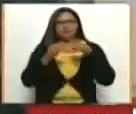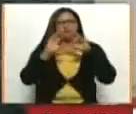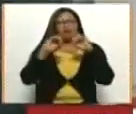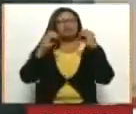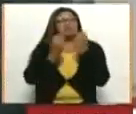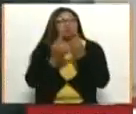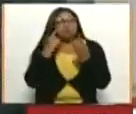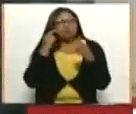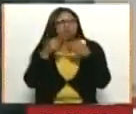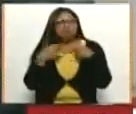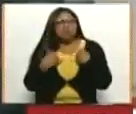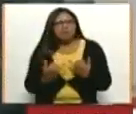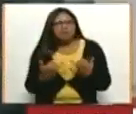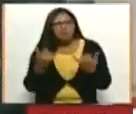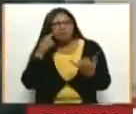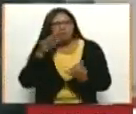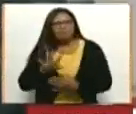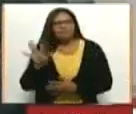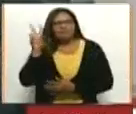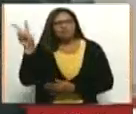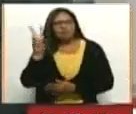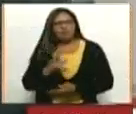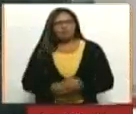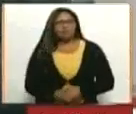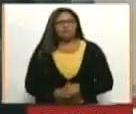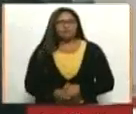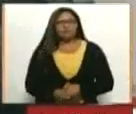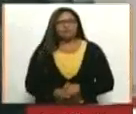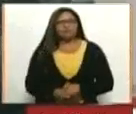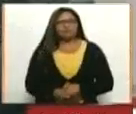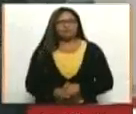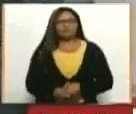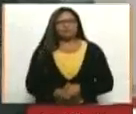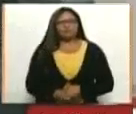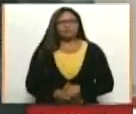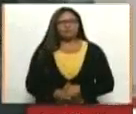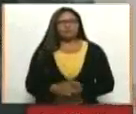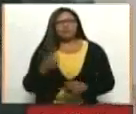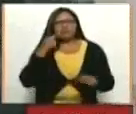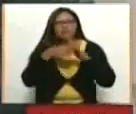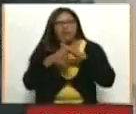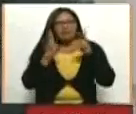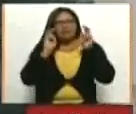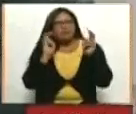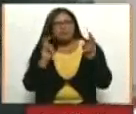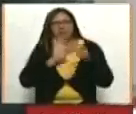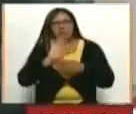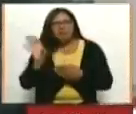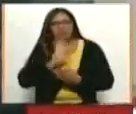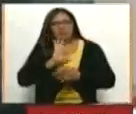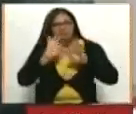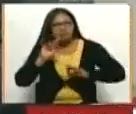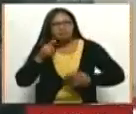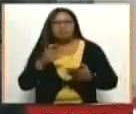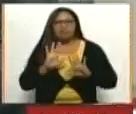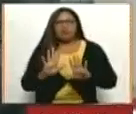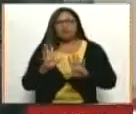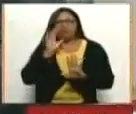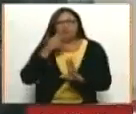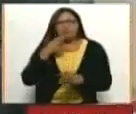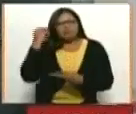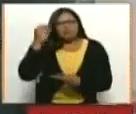organizaciones que hacen vida en Venezuela, ¿no? No. Claro, porque además sería incidir en el tema de la soberanía. Exactamente. Entonces no creo